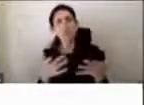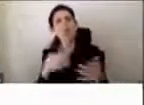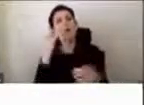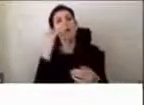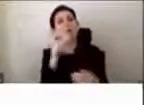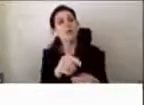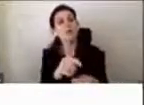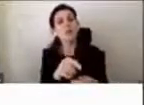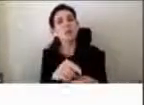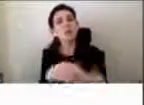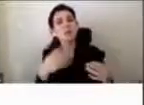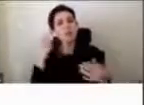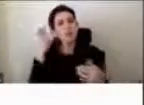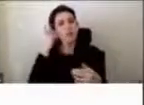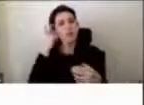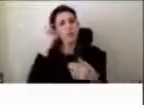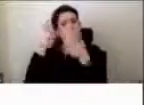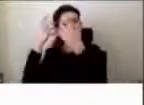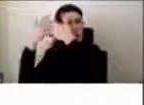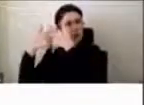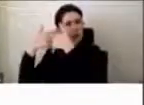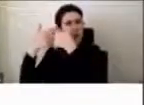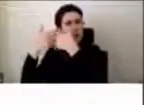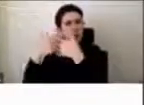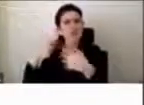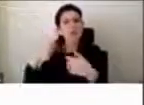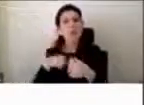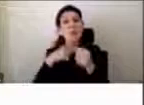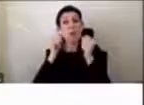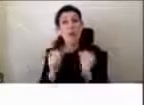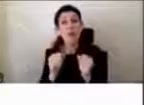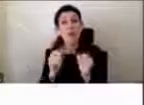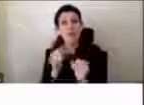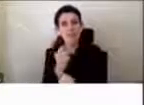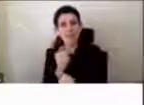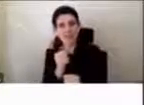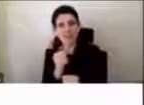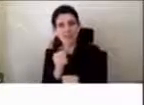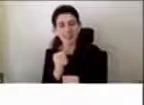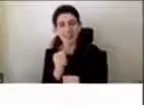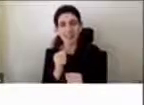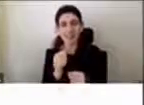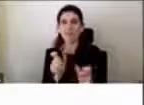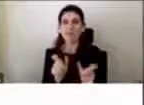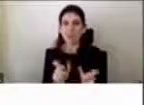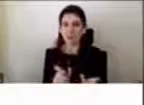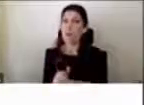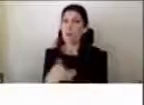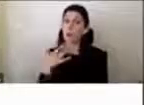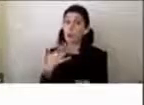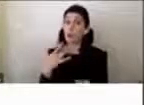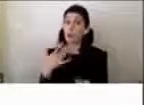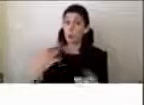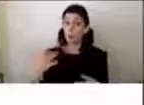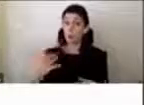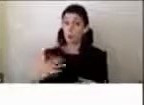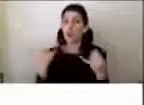de que apareciera, porque un aspecto importante del juego es que el juego debe entretener, ¿sí? Por